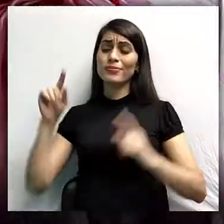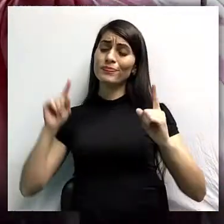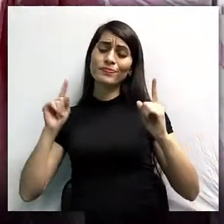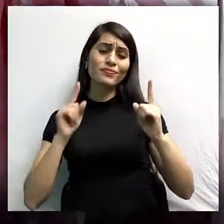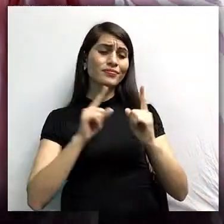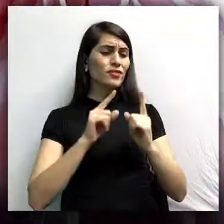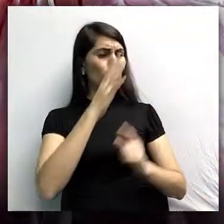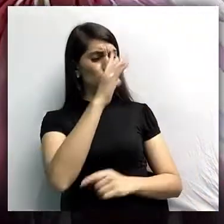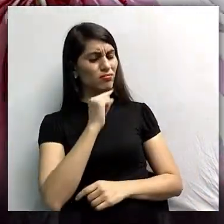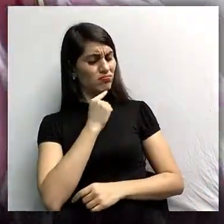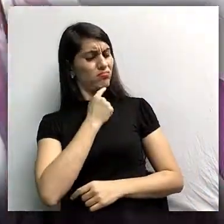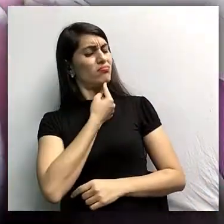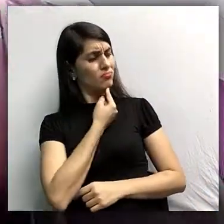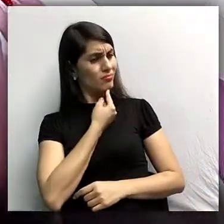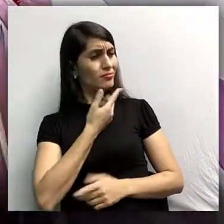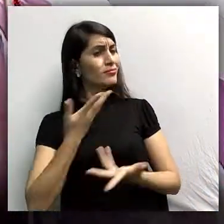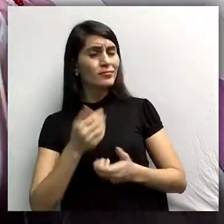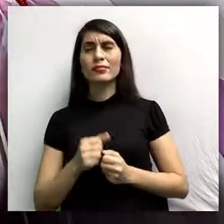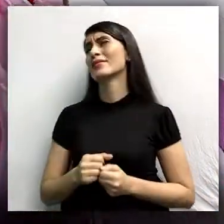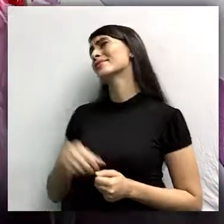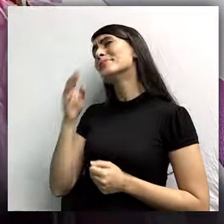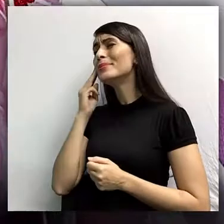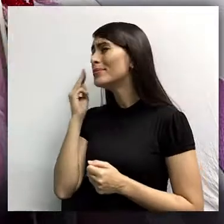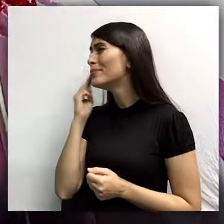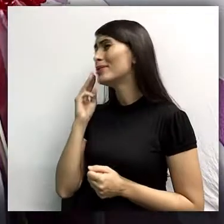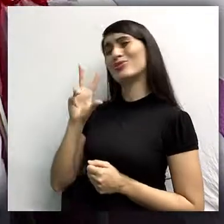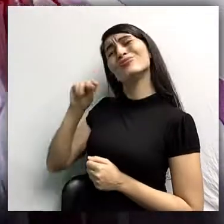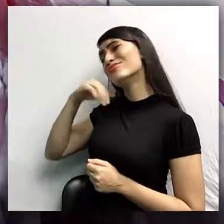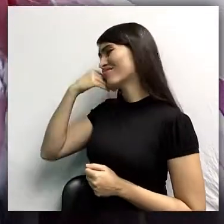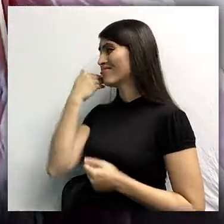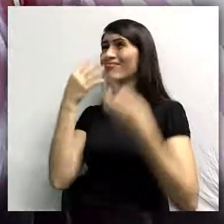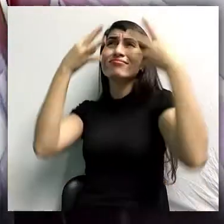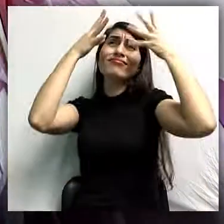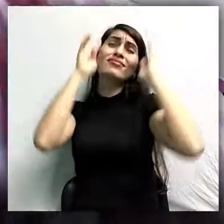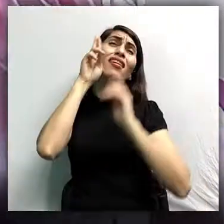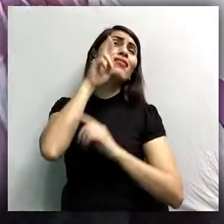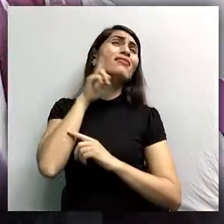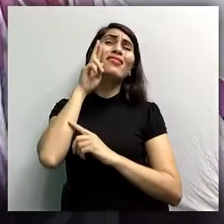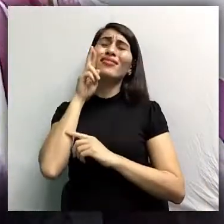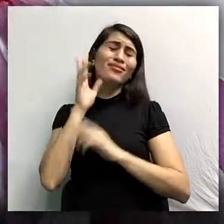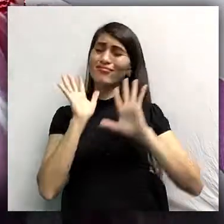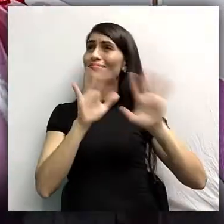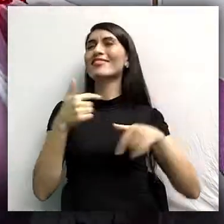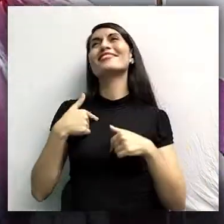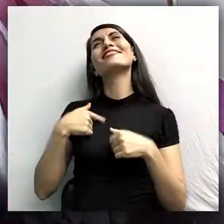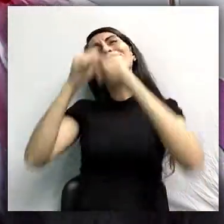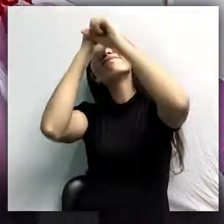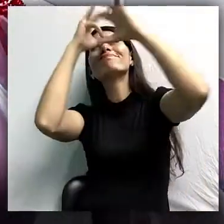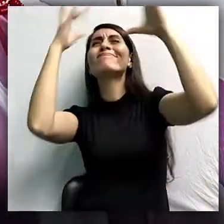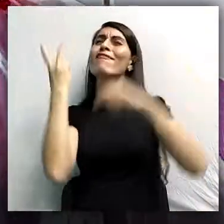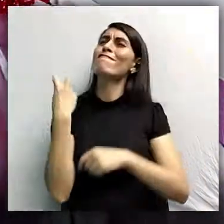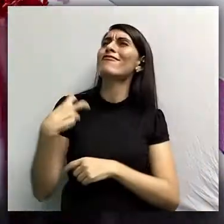Carlota? Mamá, yo no quiero ser una princesa rosa. Yo quiero viajar, jugar,